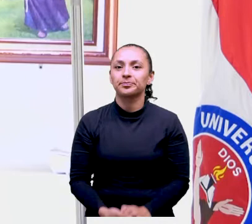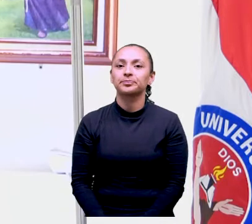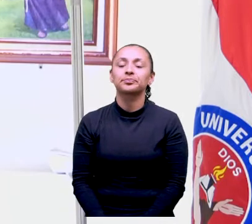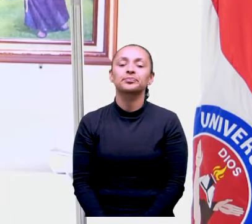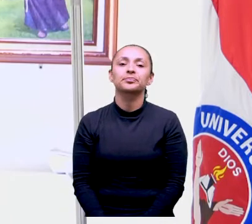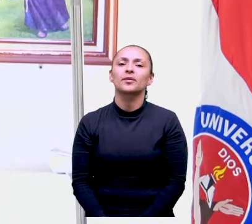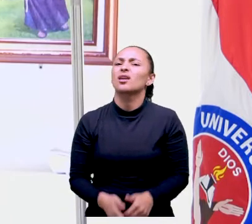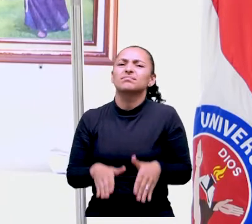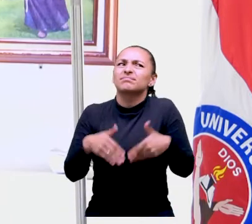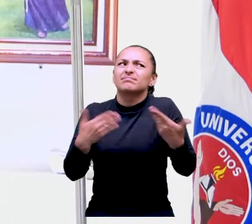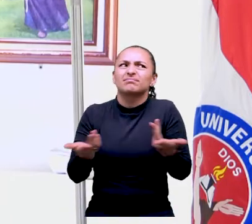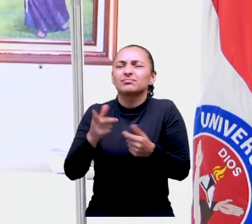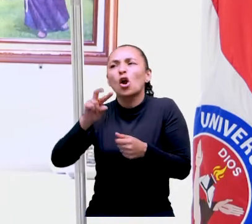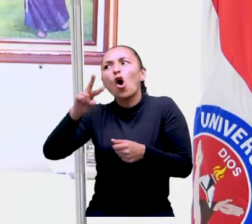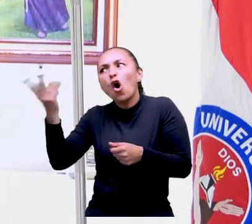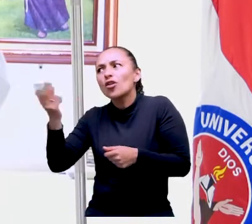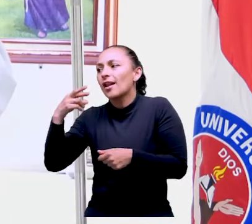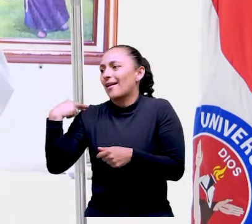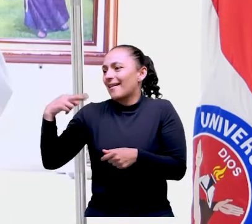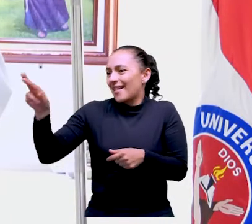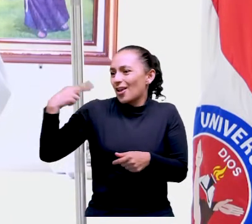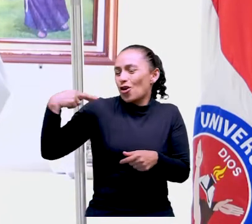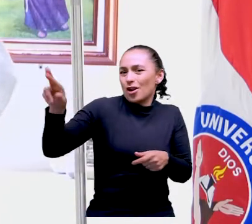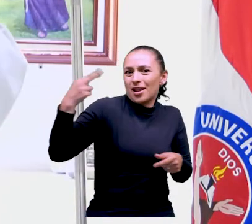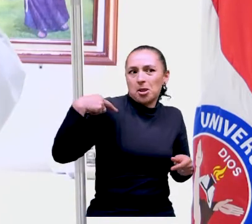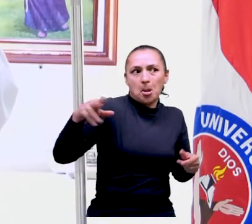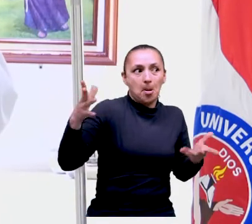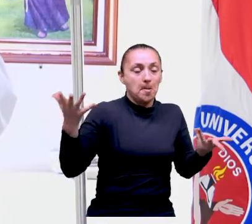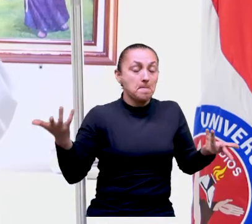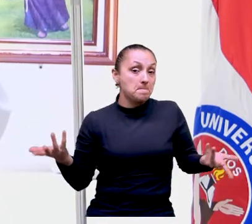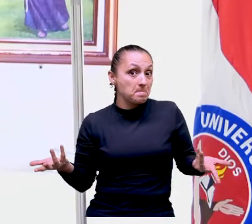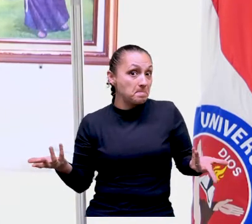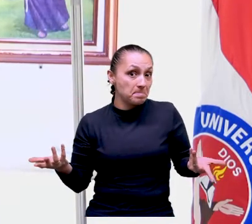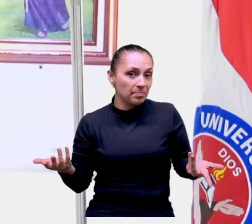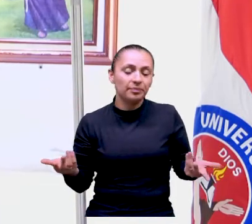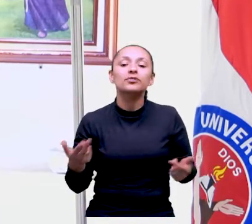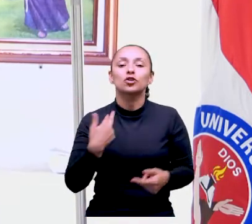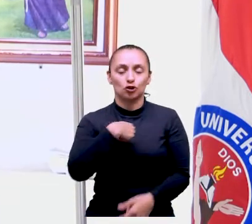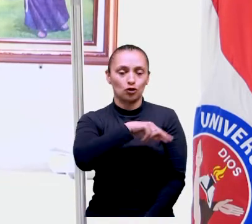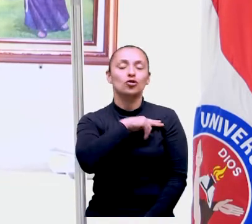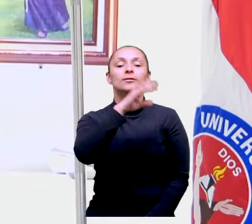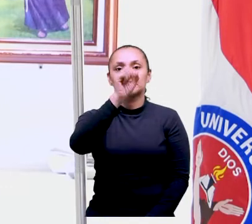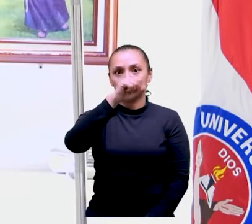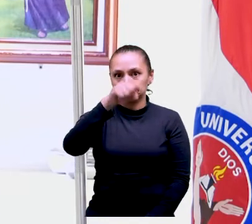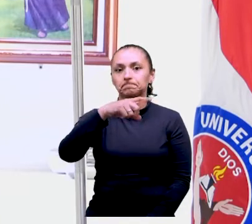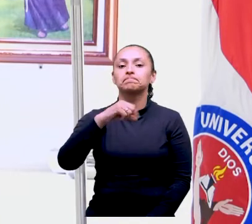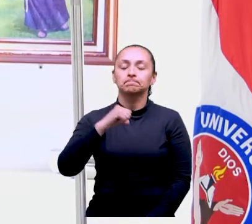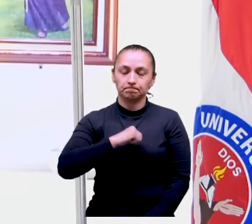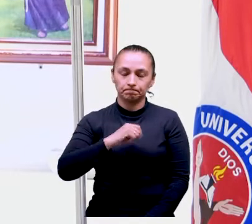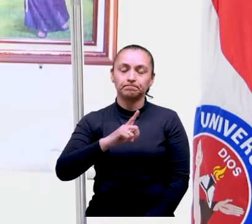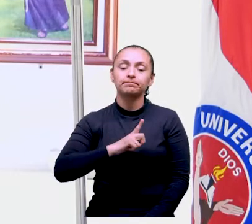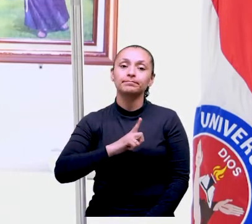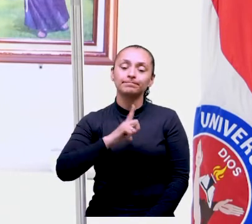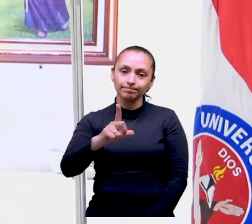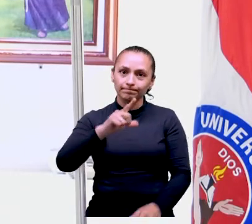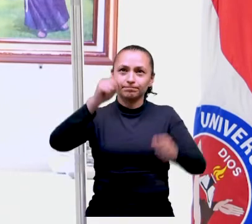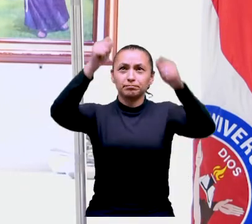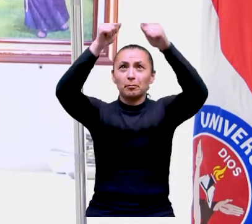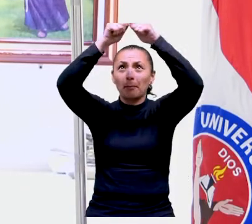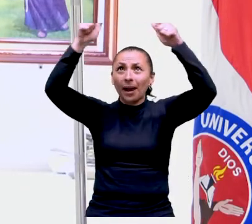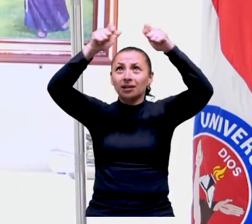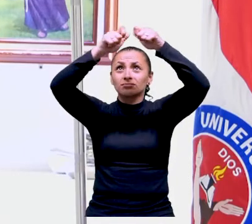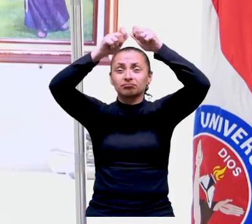guía yo no sé cómo hacen las otras denominaciones religiosas pero nosotros si tenemos